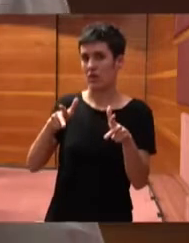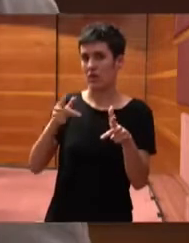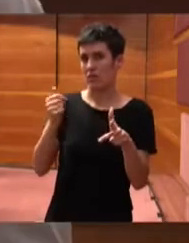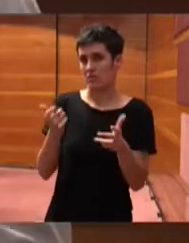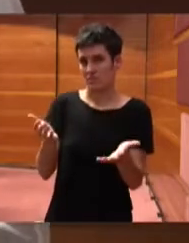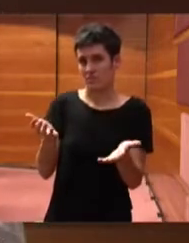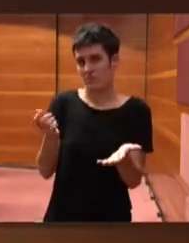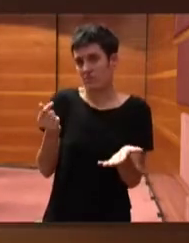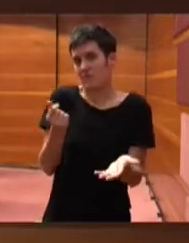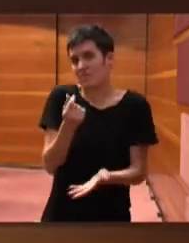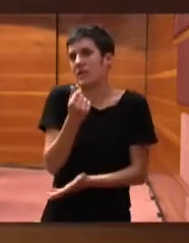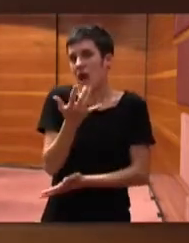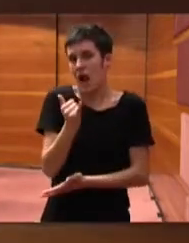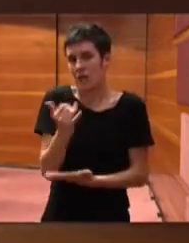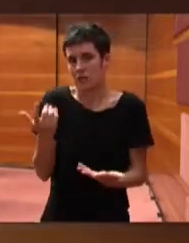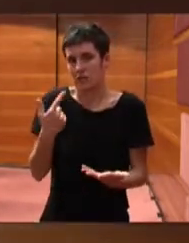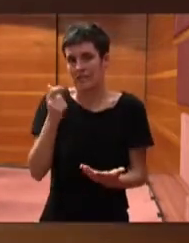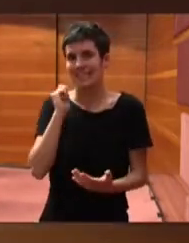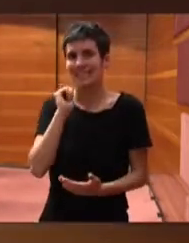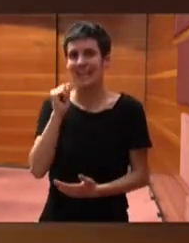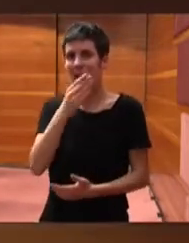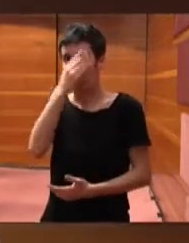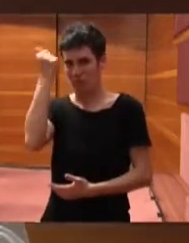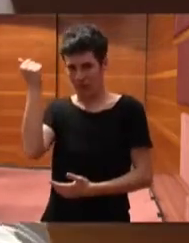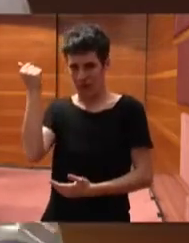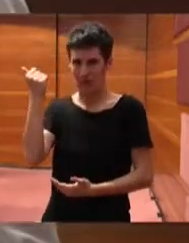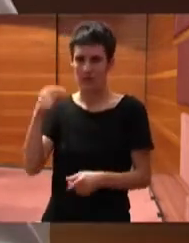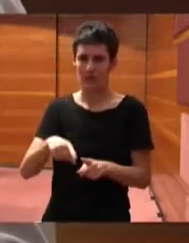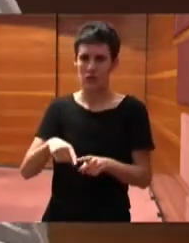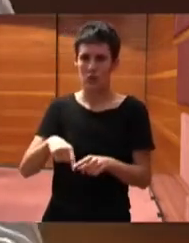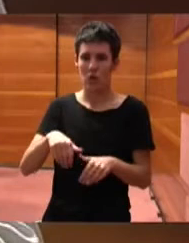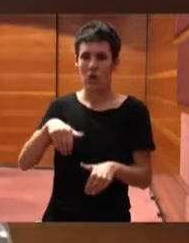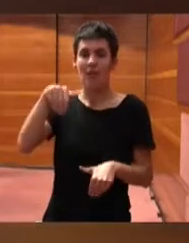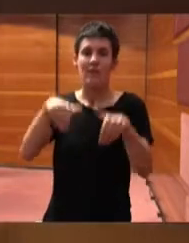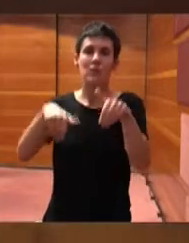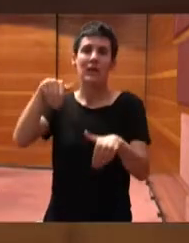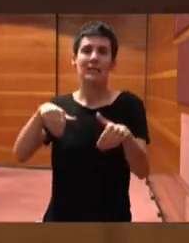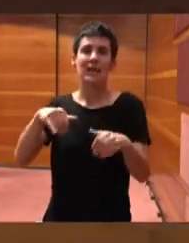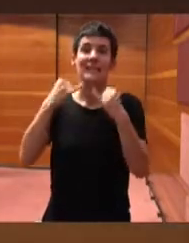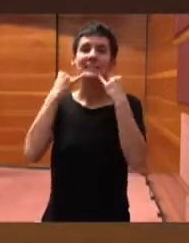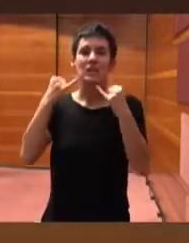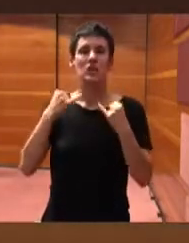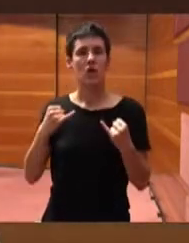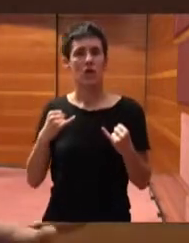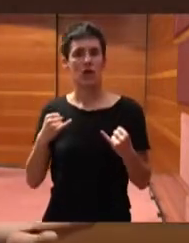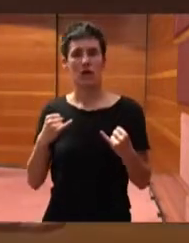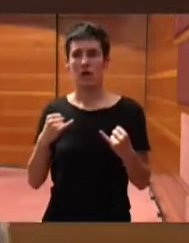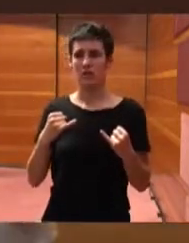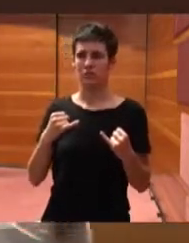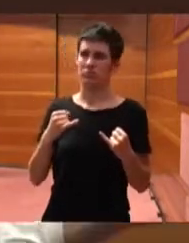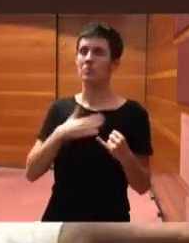olvida a veces, que es el de la democratización de la tecnología. Aquí mi madre usa